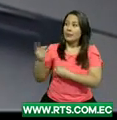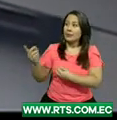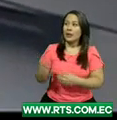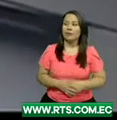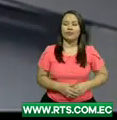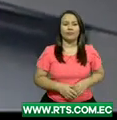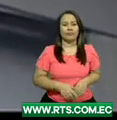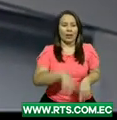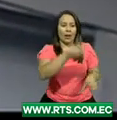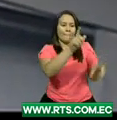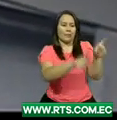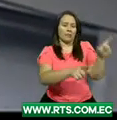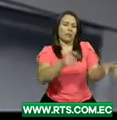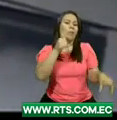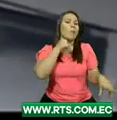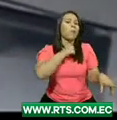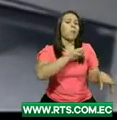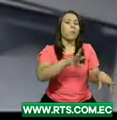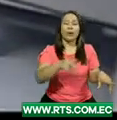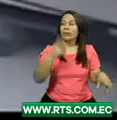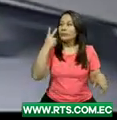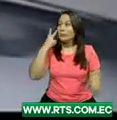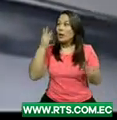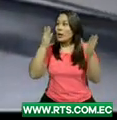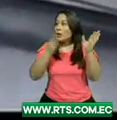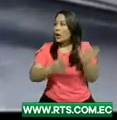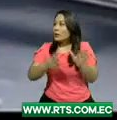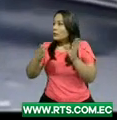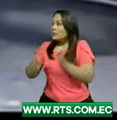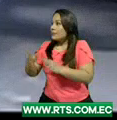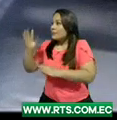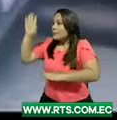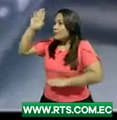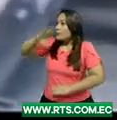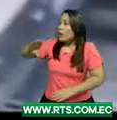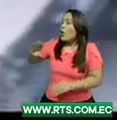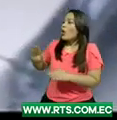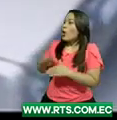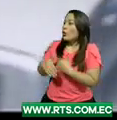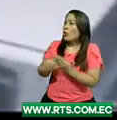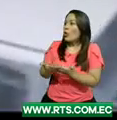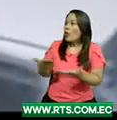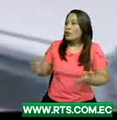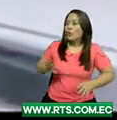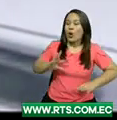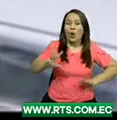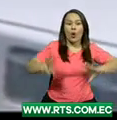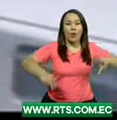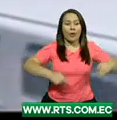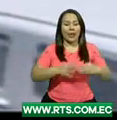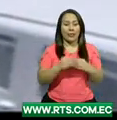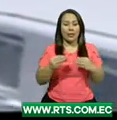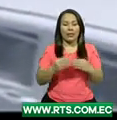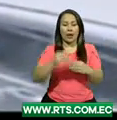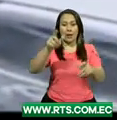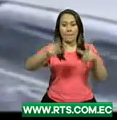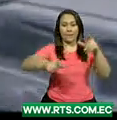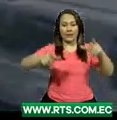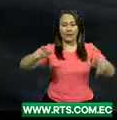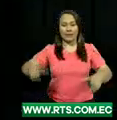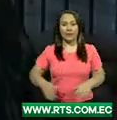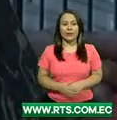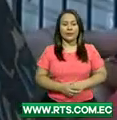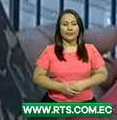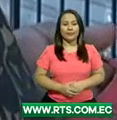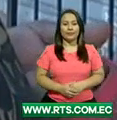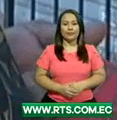o sea los hampones recorren cuadra por cuadra para sustraerse los objetos valiosos el dinero de nuestras según test se añade